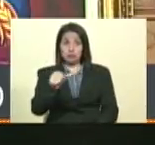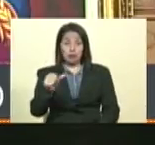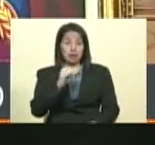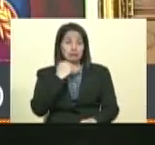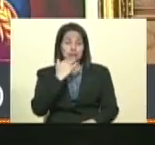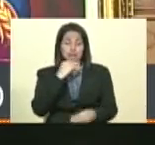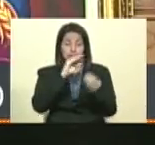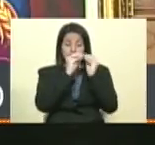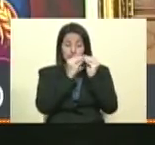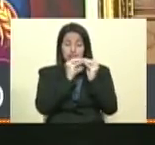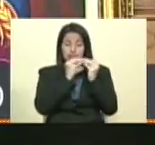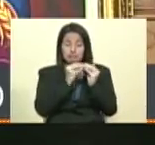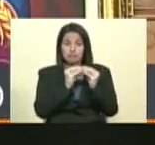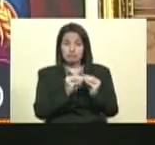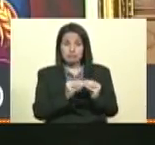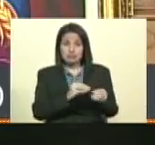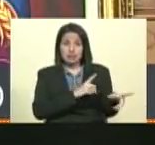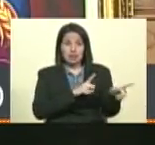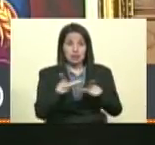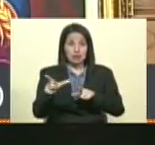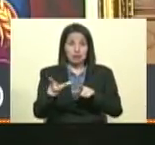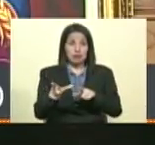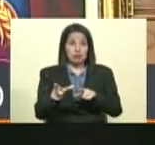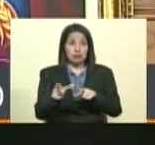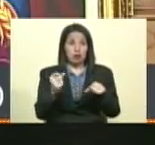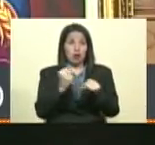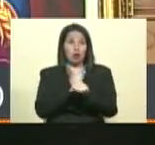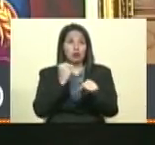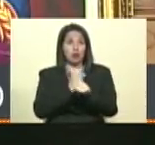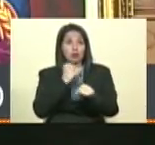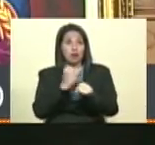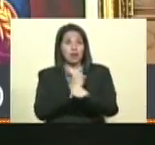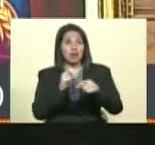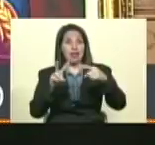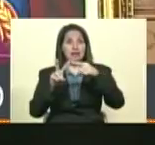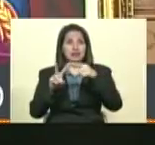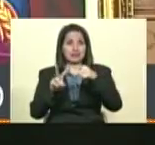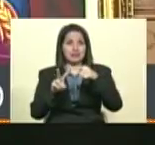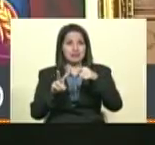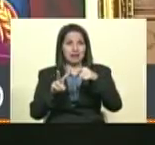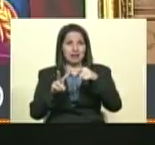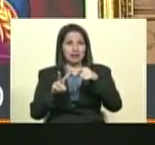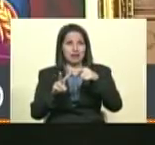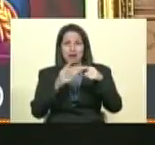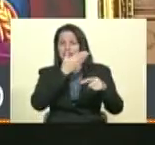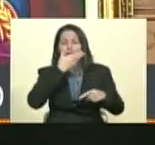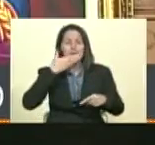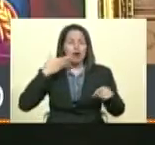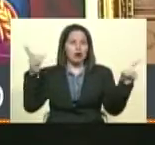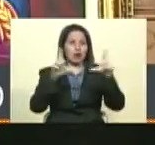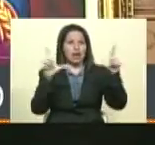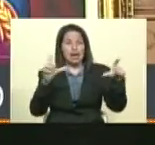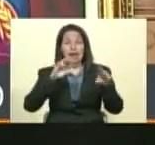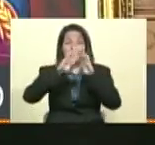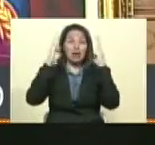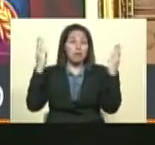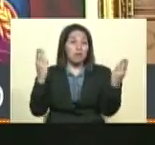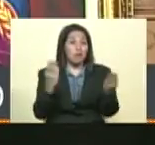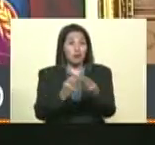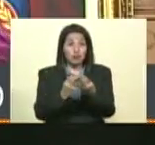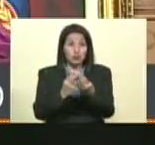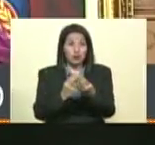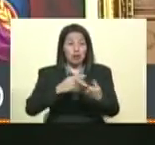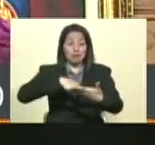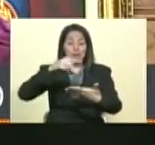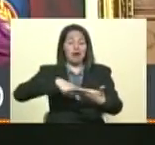están terminando. A los trabajadores de Venezolana de Televisión, el mejor canal de televisión del mundo entero, vamos